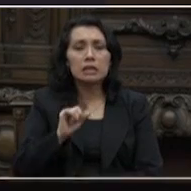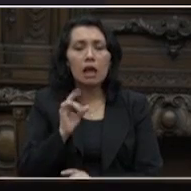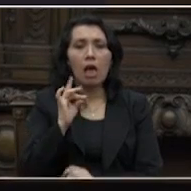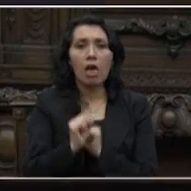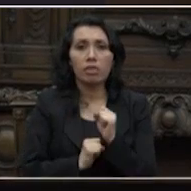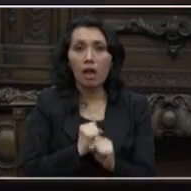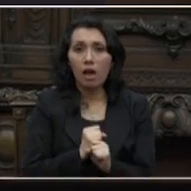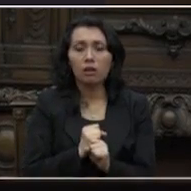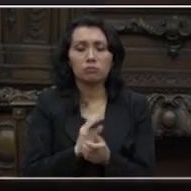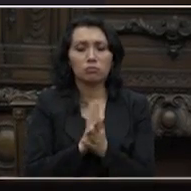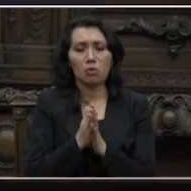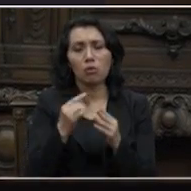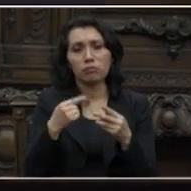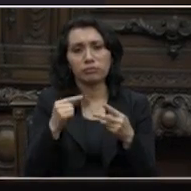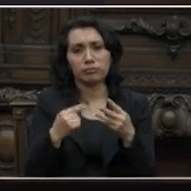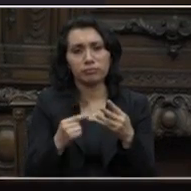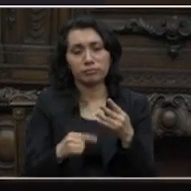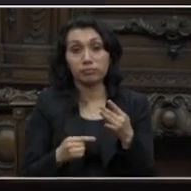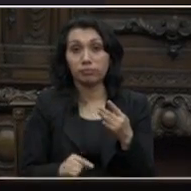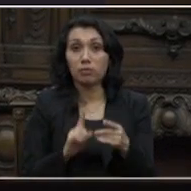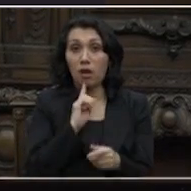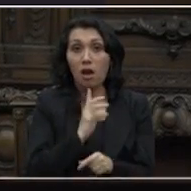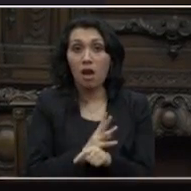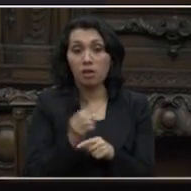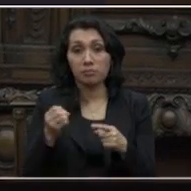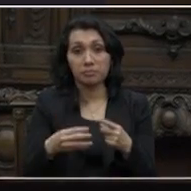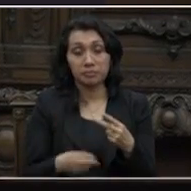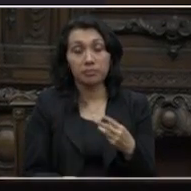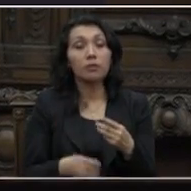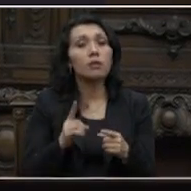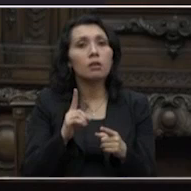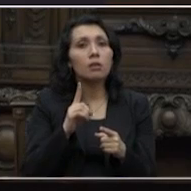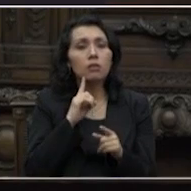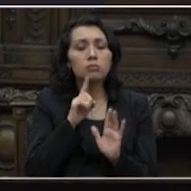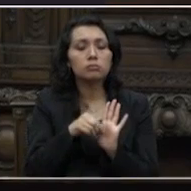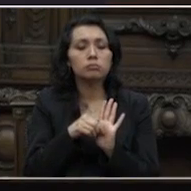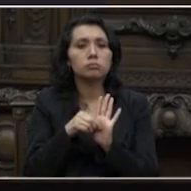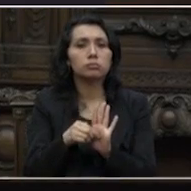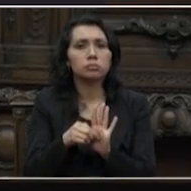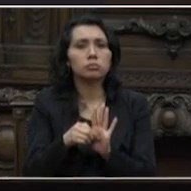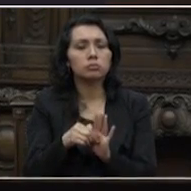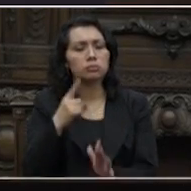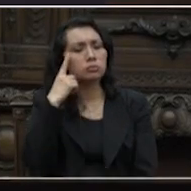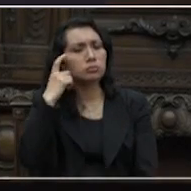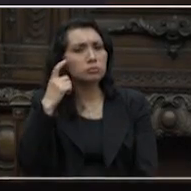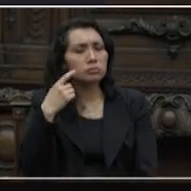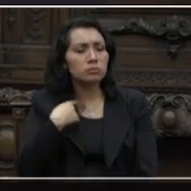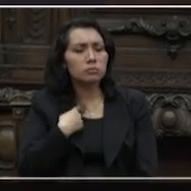por todas las categorías existentes, y se aplica un criterio interpretativo de